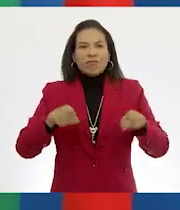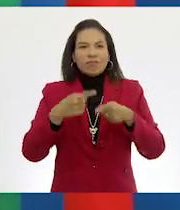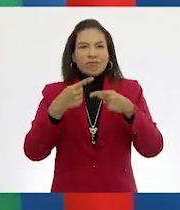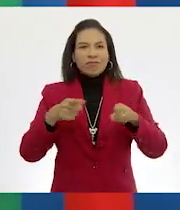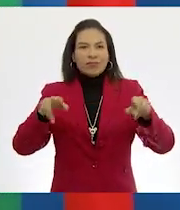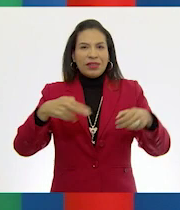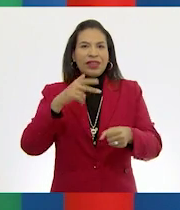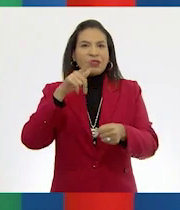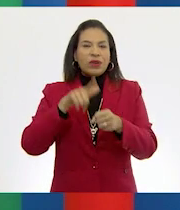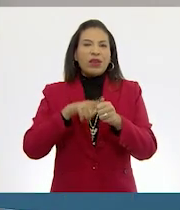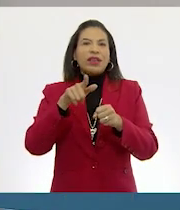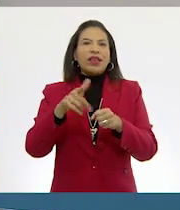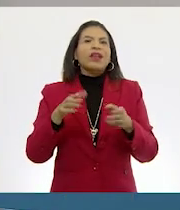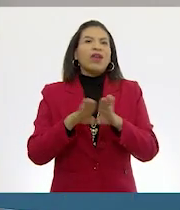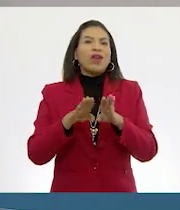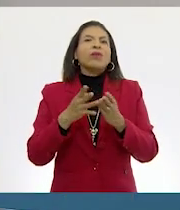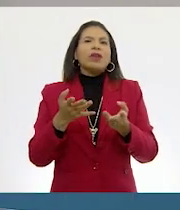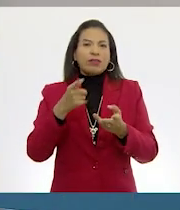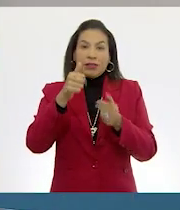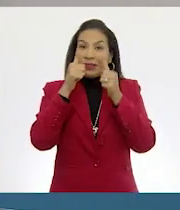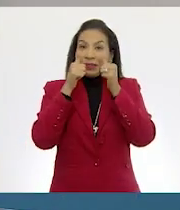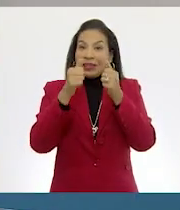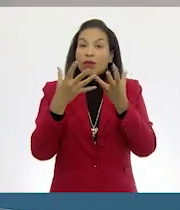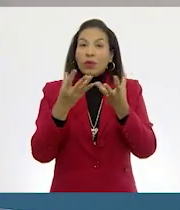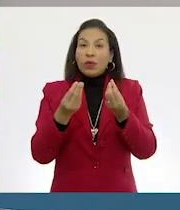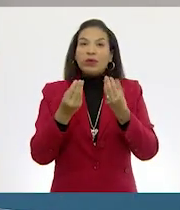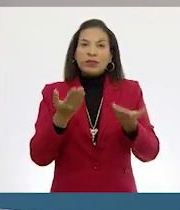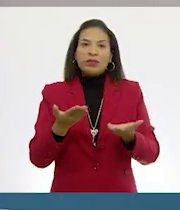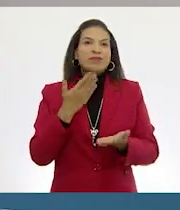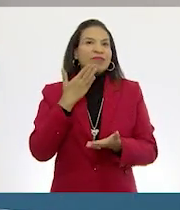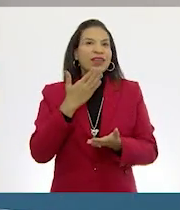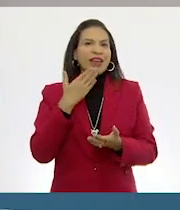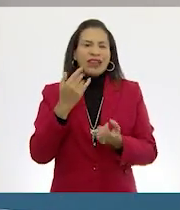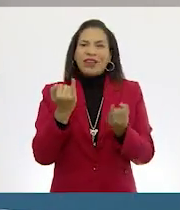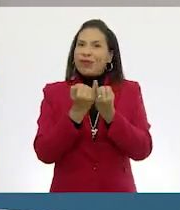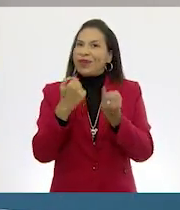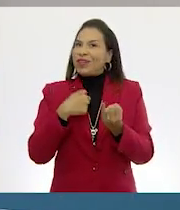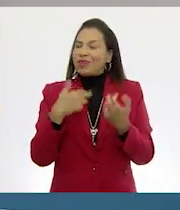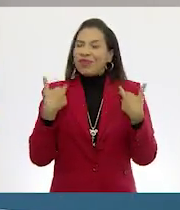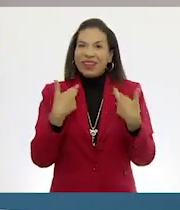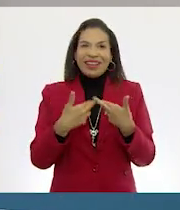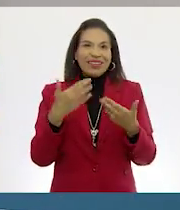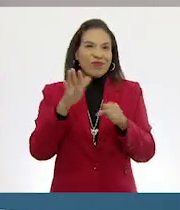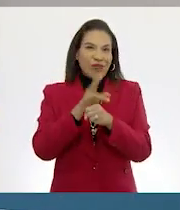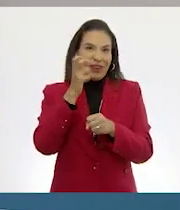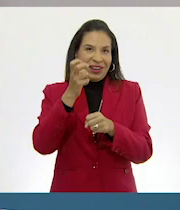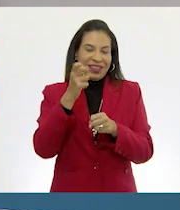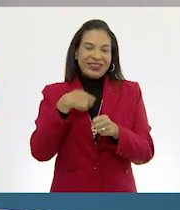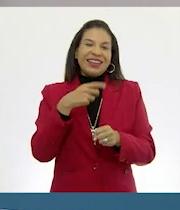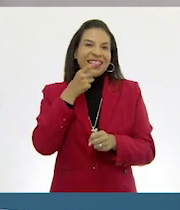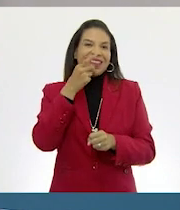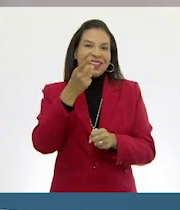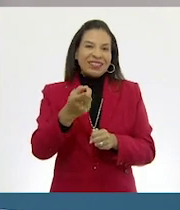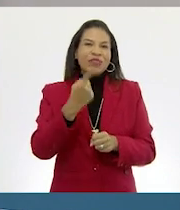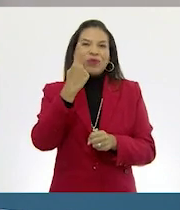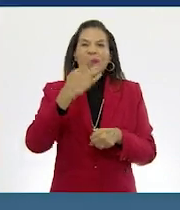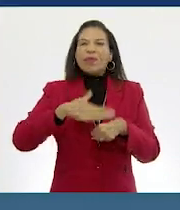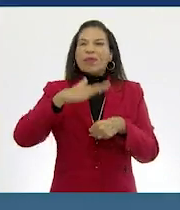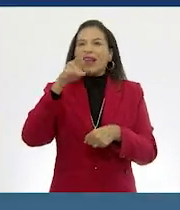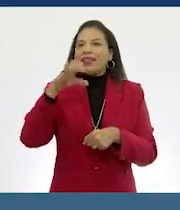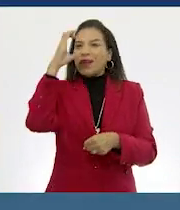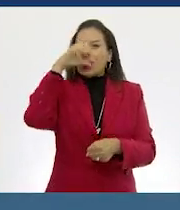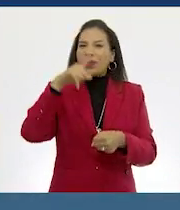bien, Juan Carlos. Estuviste muy atento, ¿eh? Poquito. Yo también, maestra. Por eso le voy a decir una más